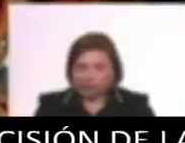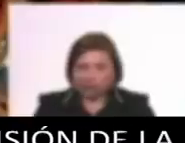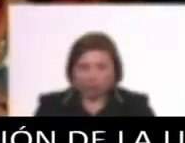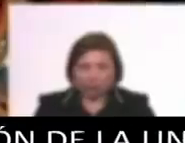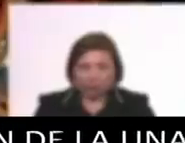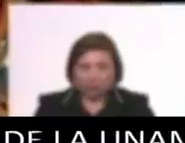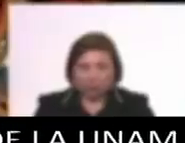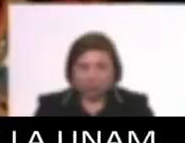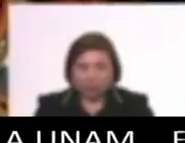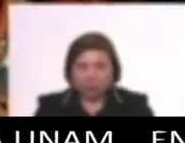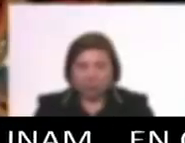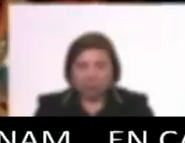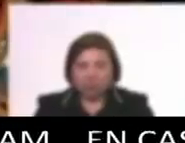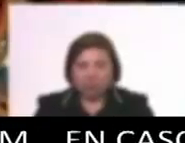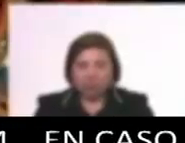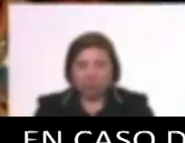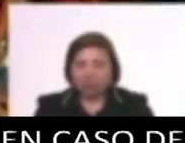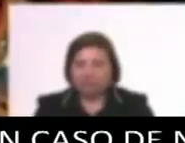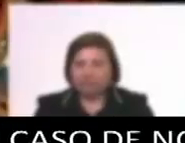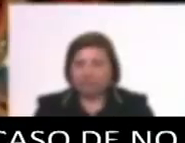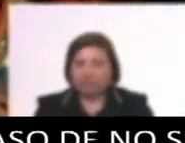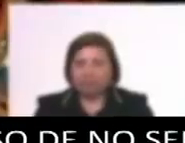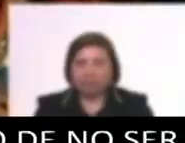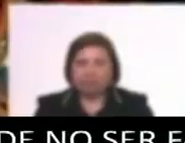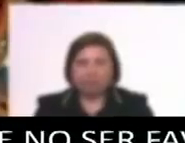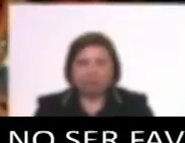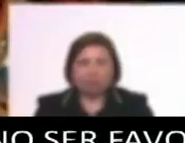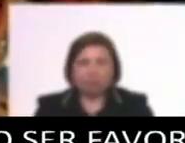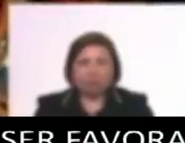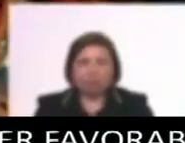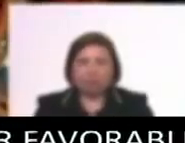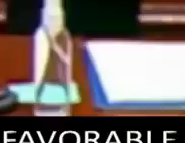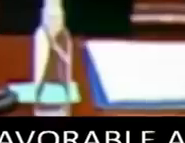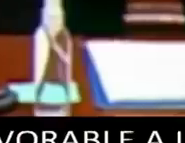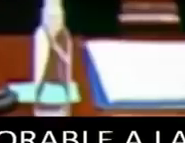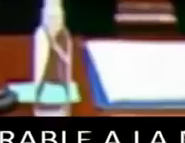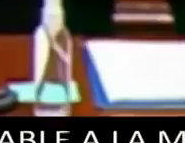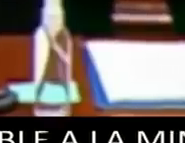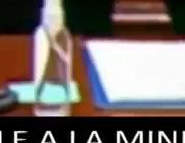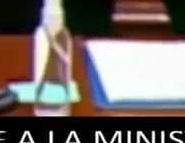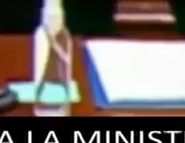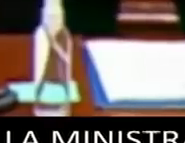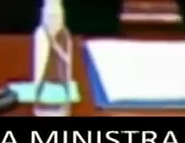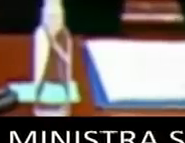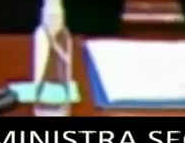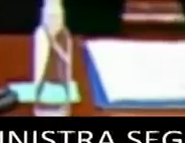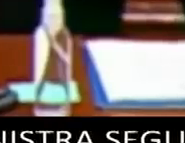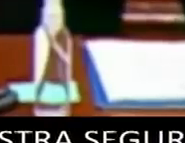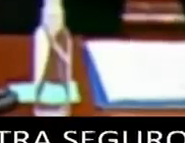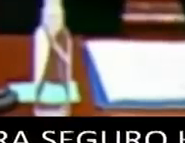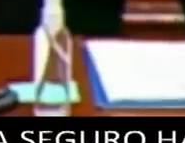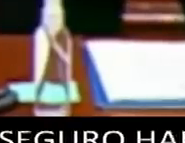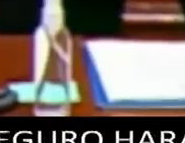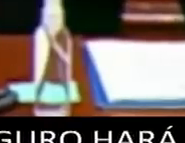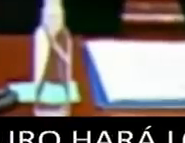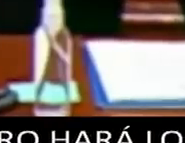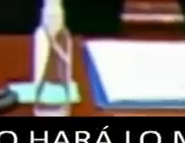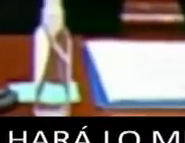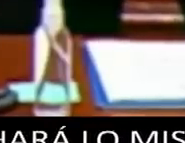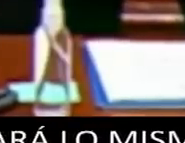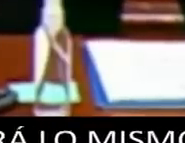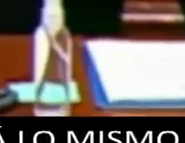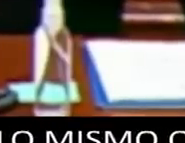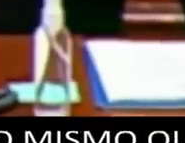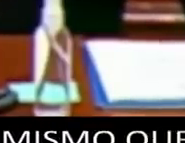que ponerla en la agenda del Pleno. Y hoy día, en la sesión del Pleno, en la mañana,